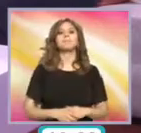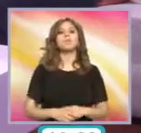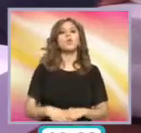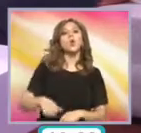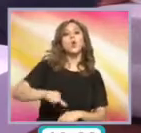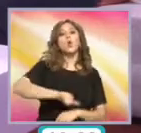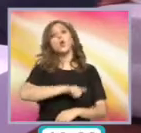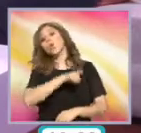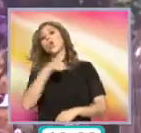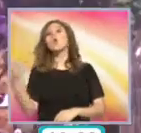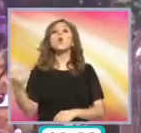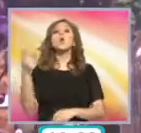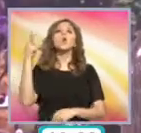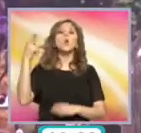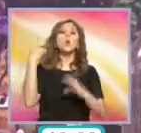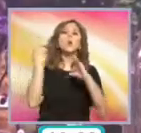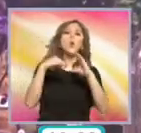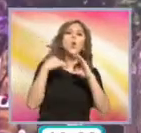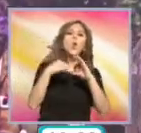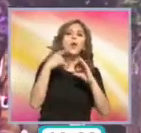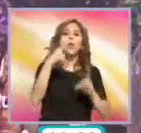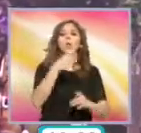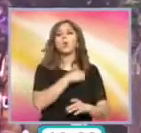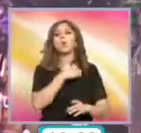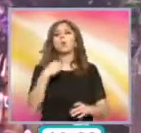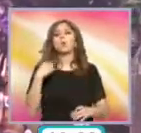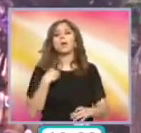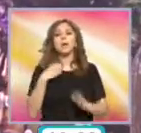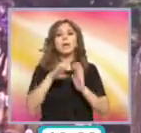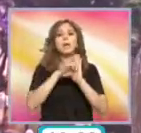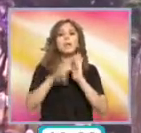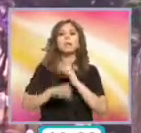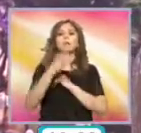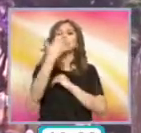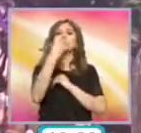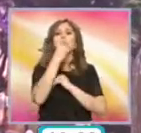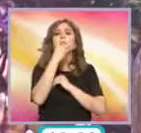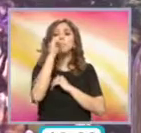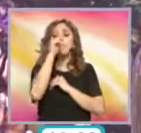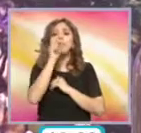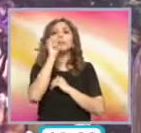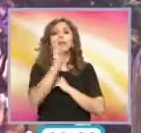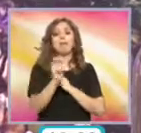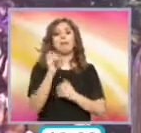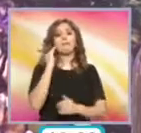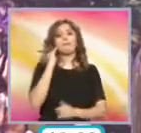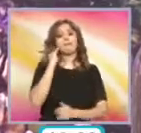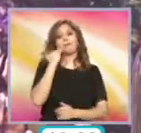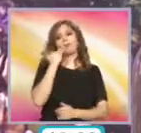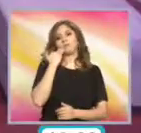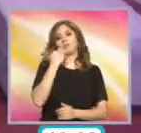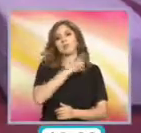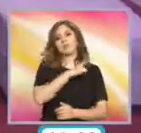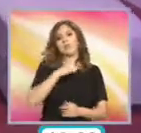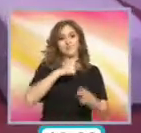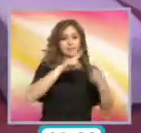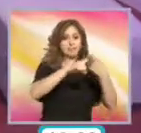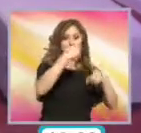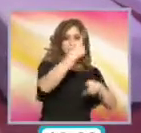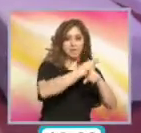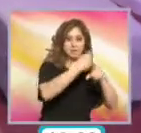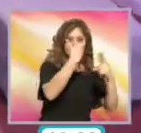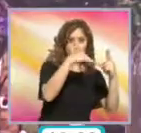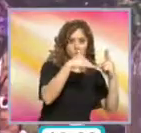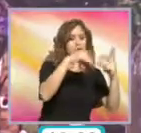es obligadísima y esa ni siquiera nos van a dar 5 minutos después de conectarnos a internet, es Facebook, por supuesto. Y en esta nos encontramos con